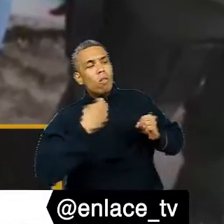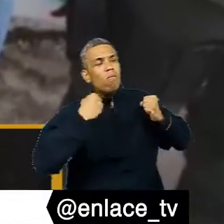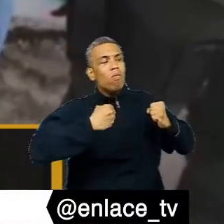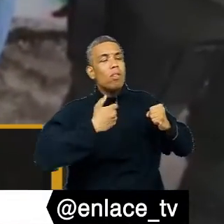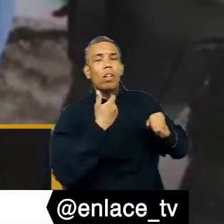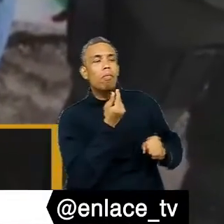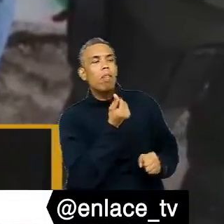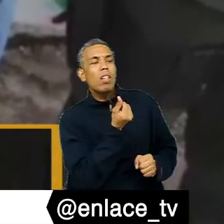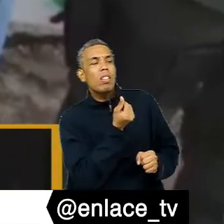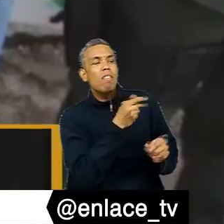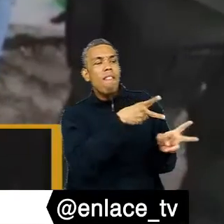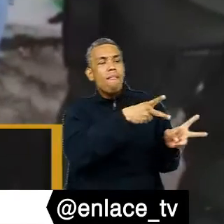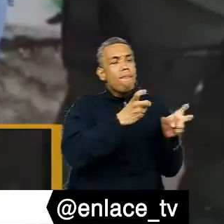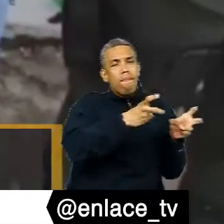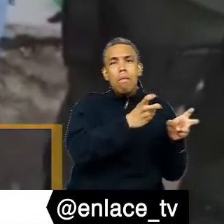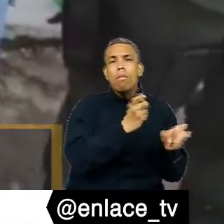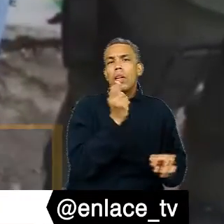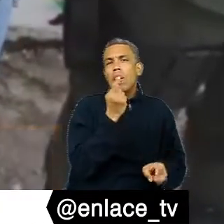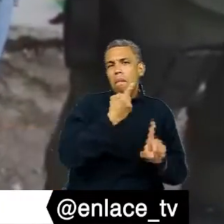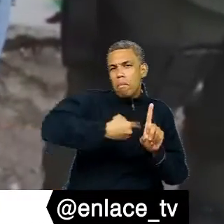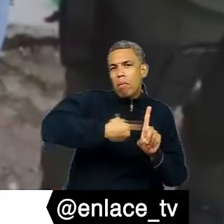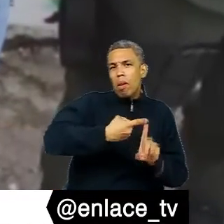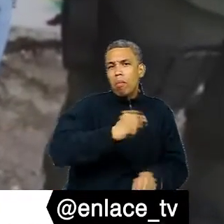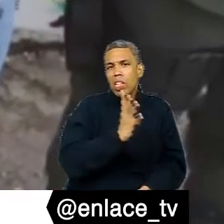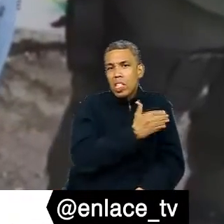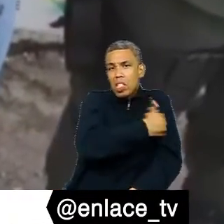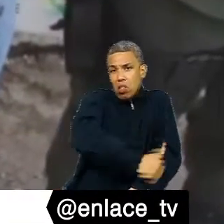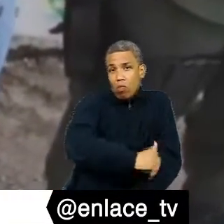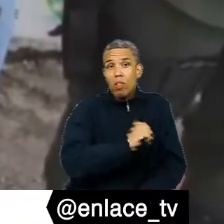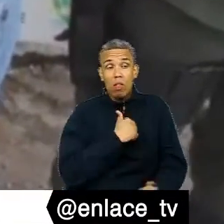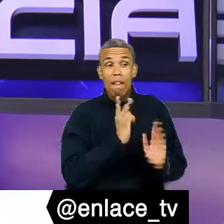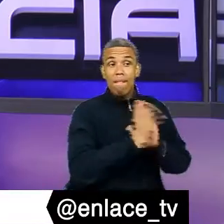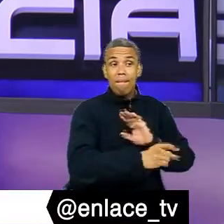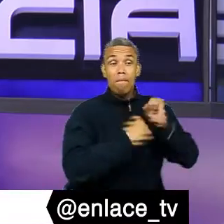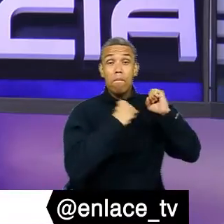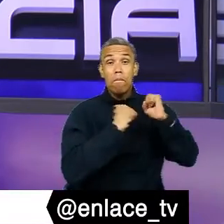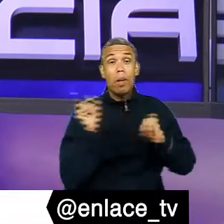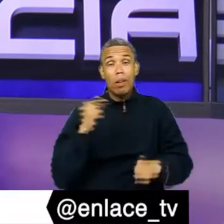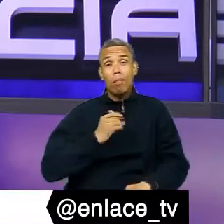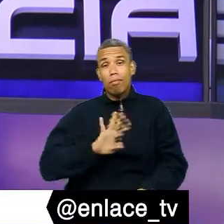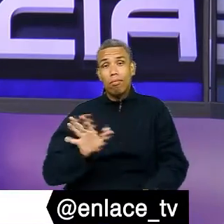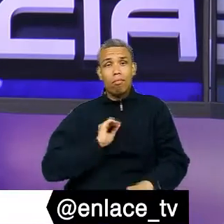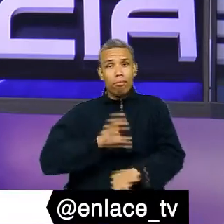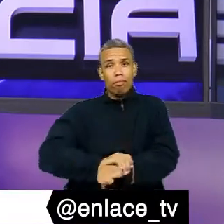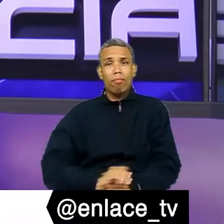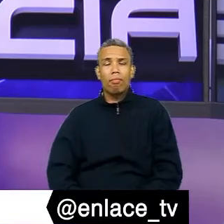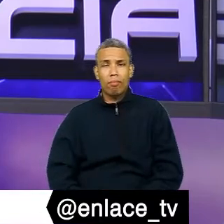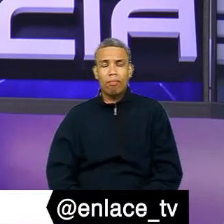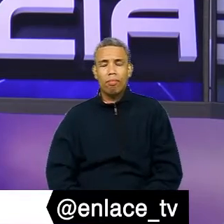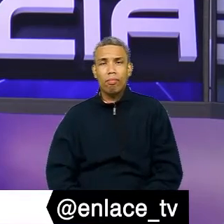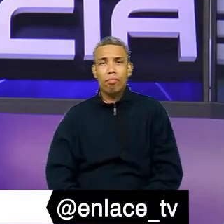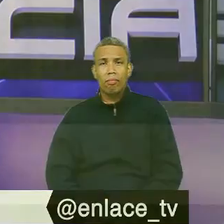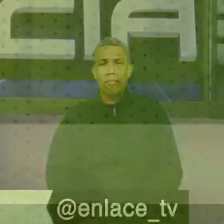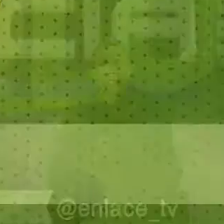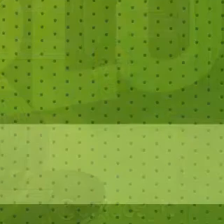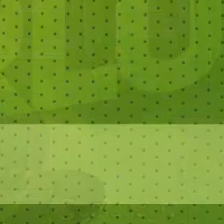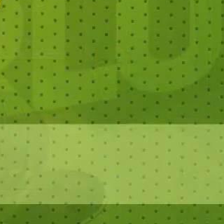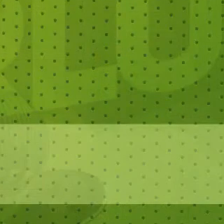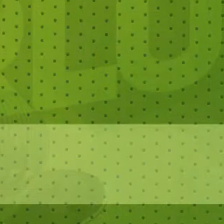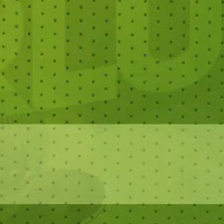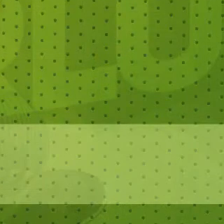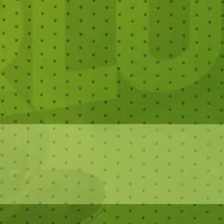víctimas a cambio de no atentar contra su integridad ni la de su familia. El Instituto Antonio Nariño es formación con